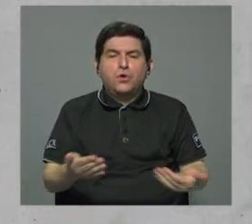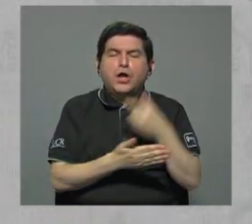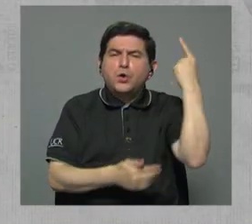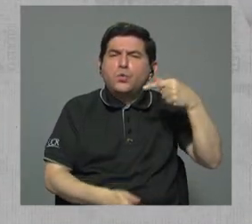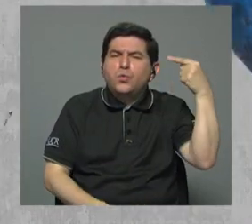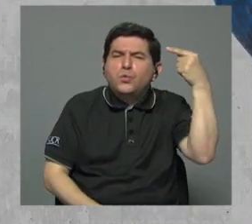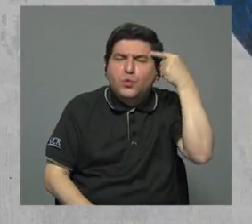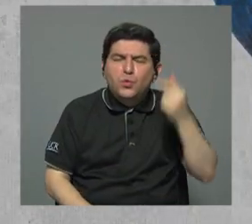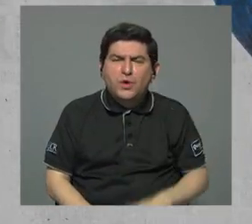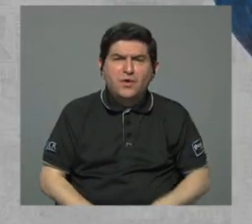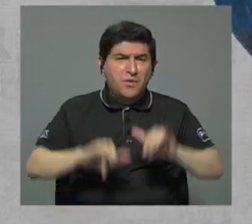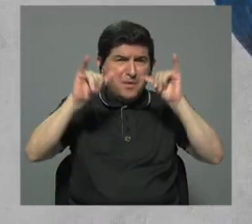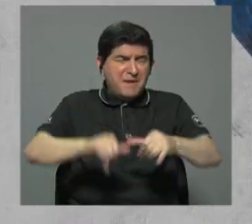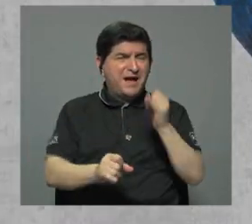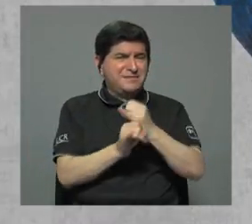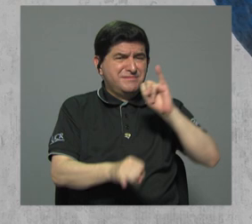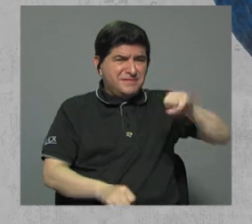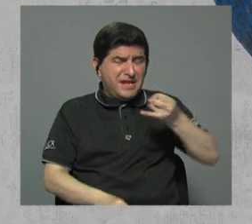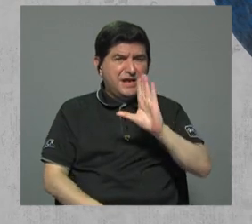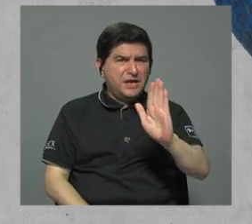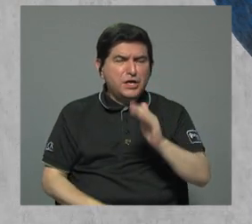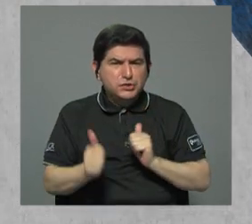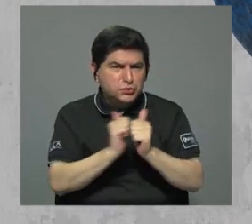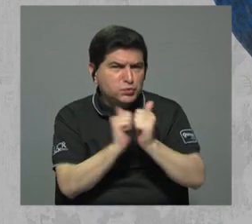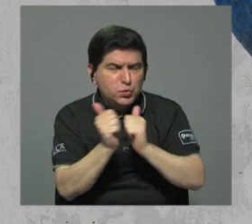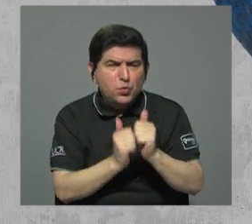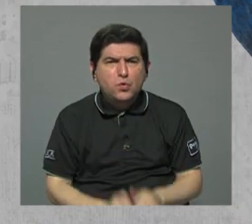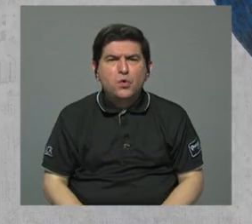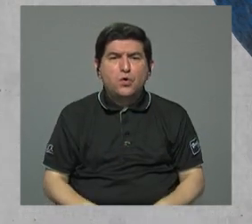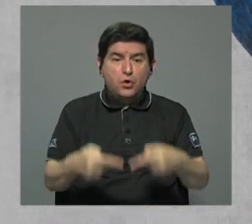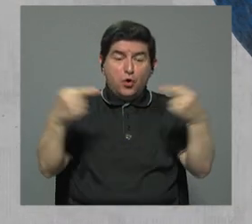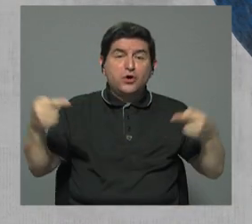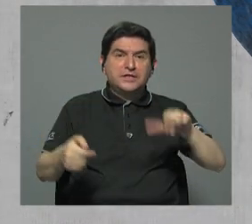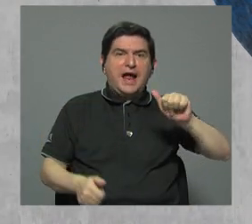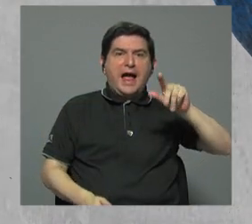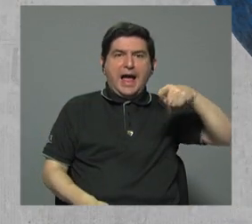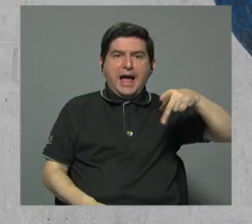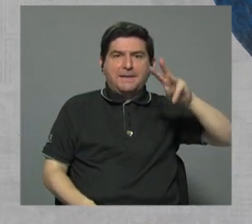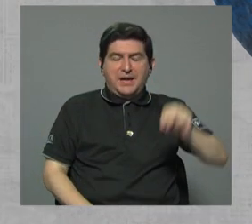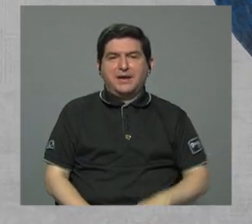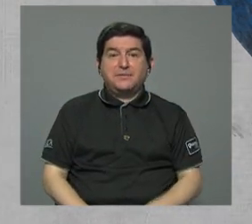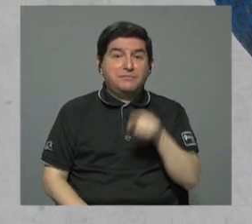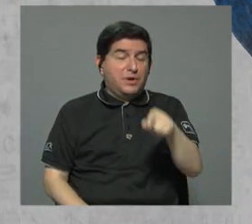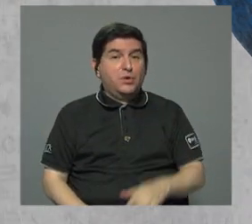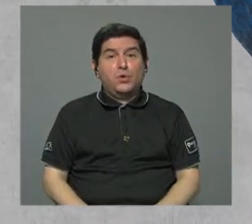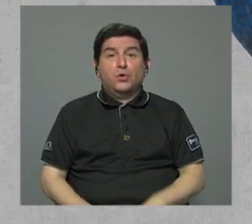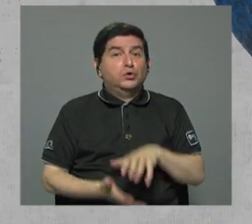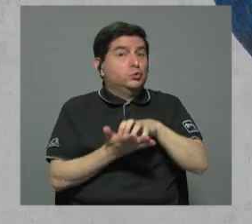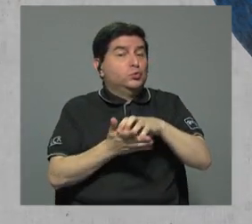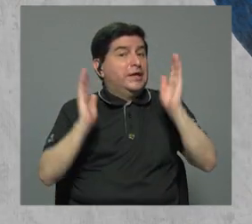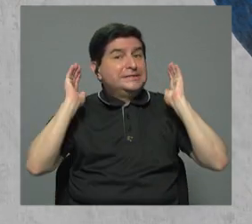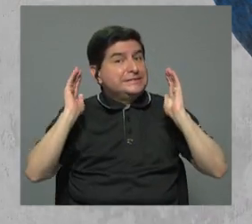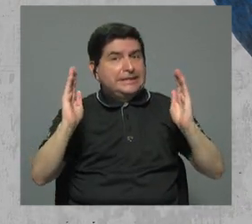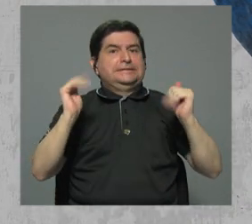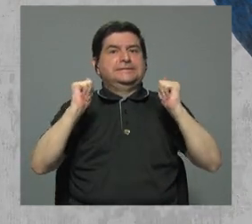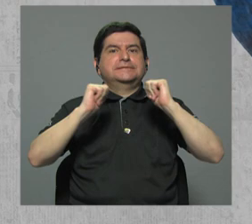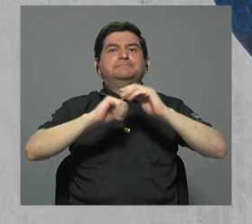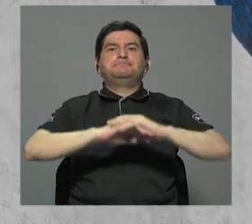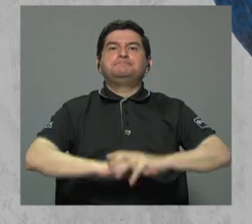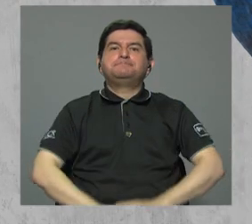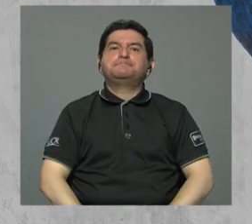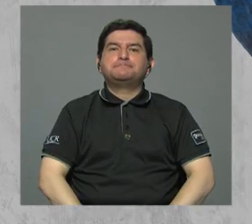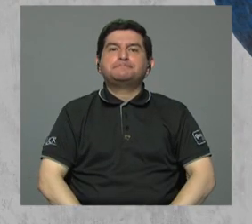gobierno, la subsistencia de Habdeba y su competencia contra el gigante APM son apiladas incertidumbres.